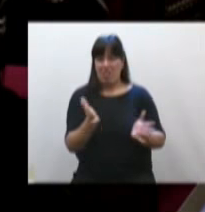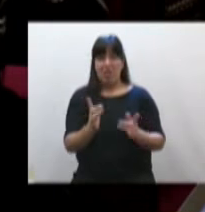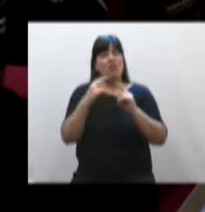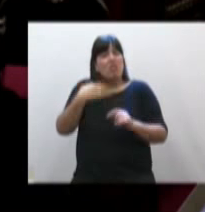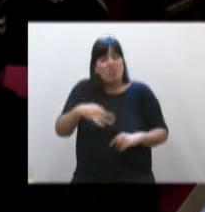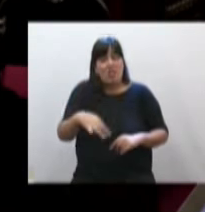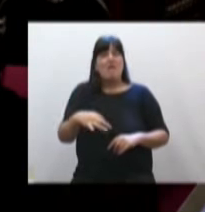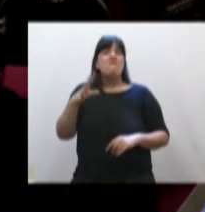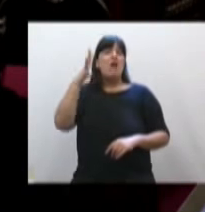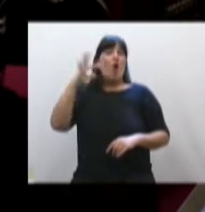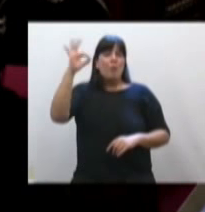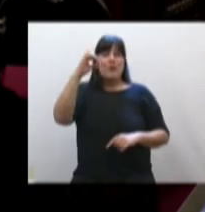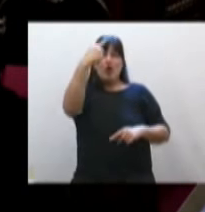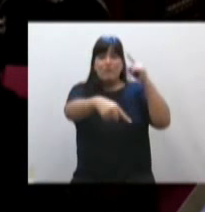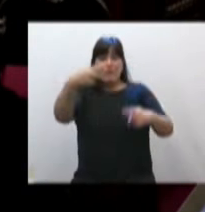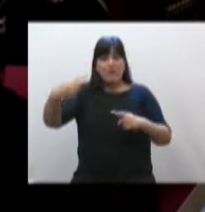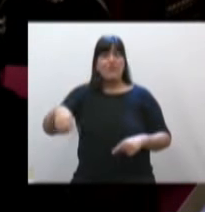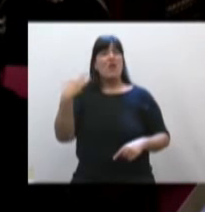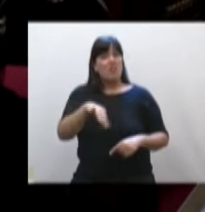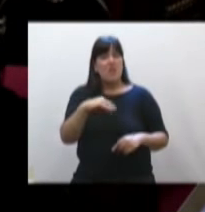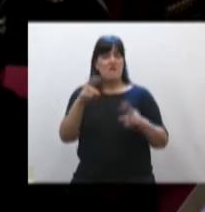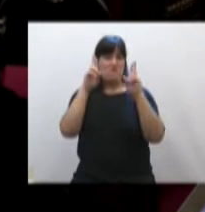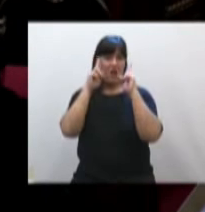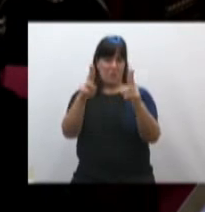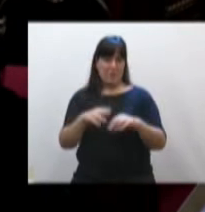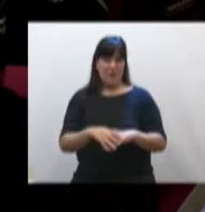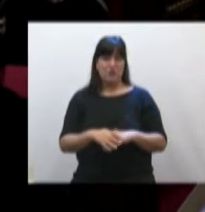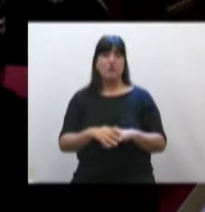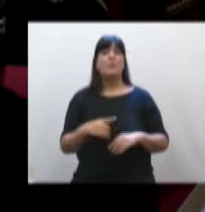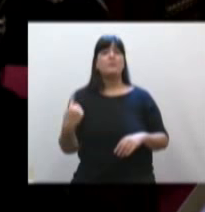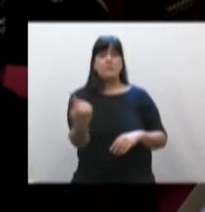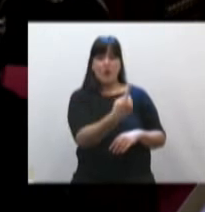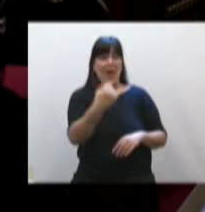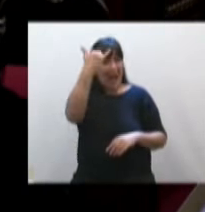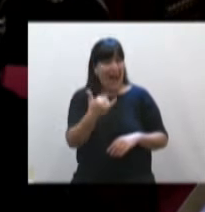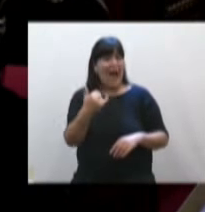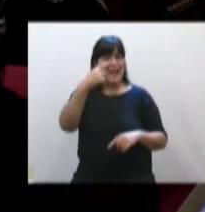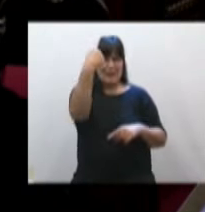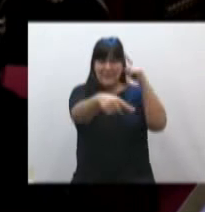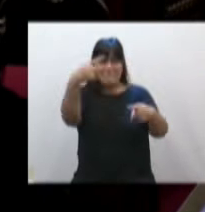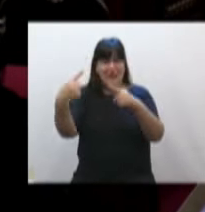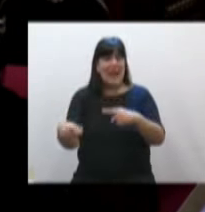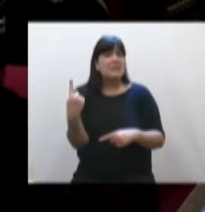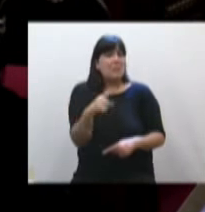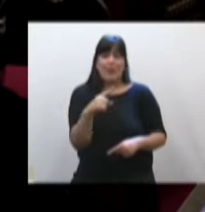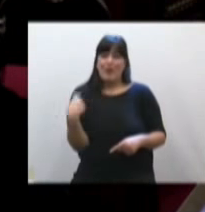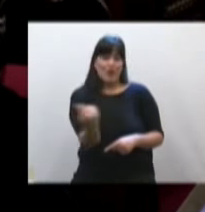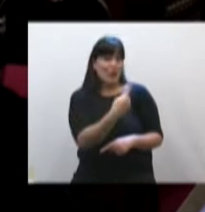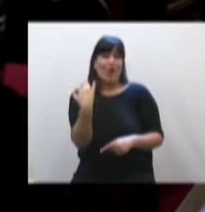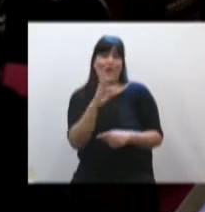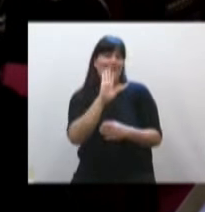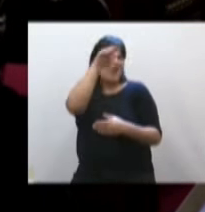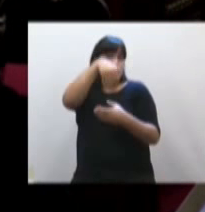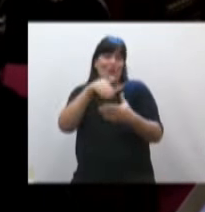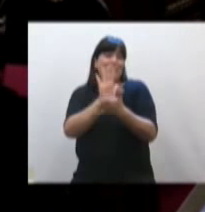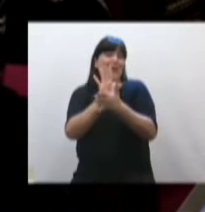del embarazo. Según los pronósticos para esta jornada, podríamos decir que hay bastantes posibilidades de que